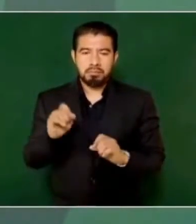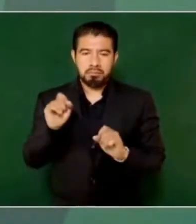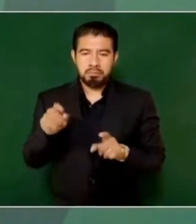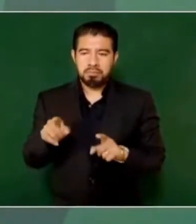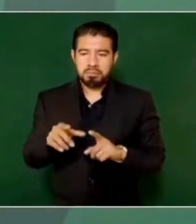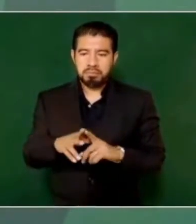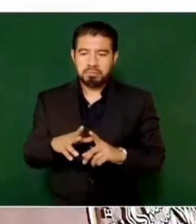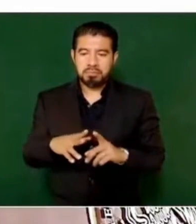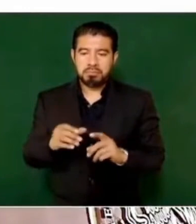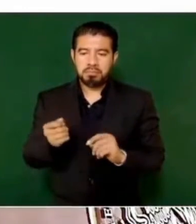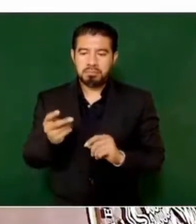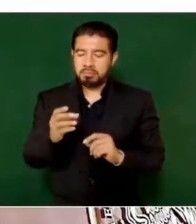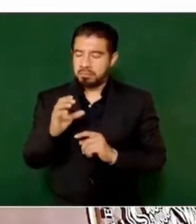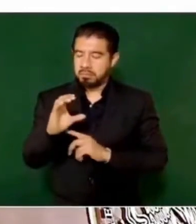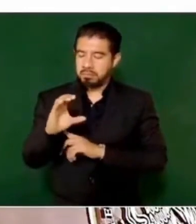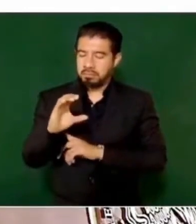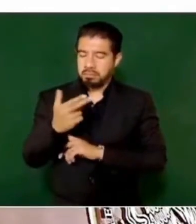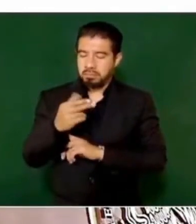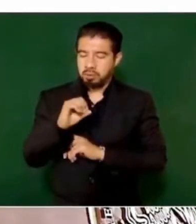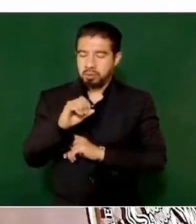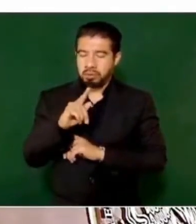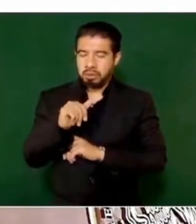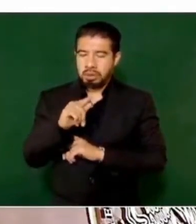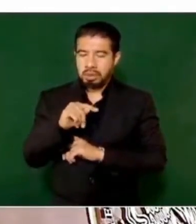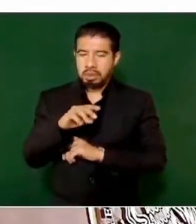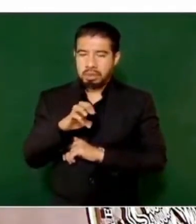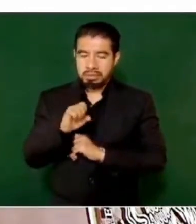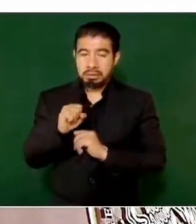a los chontales.